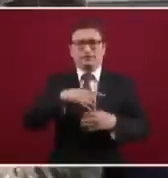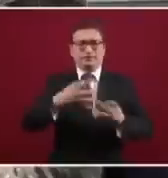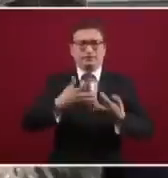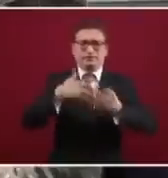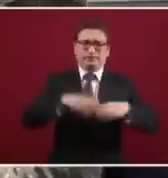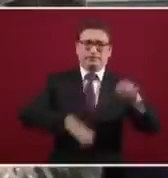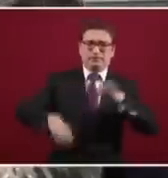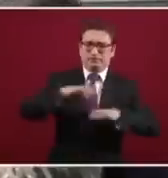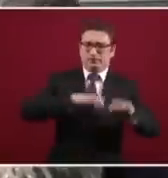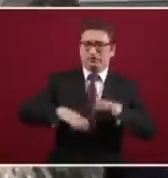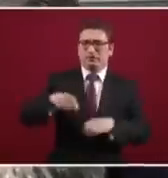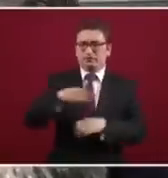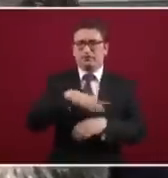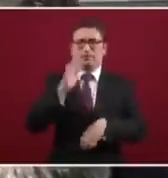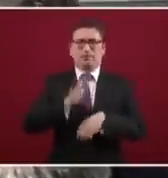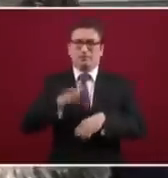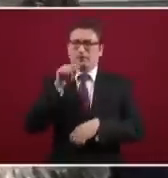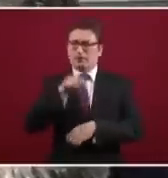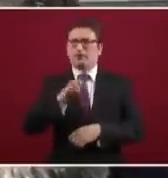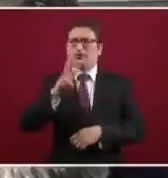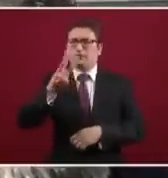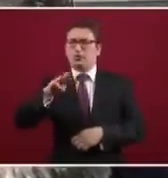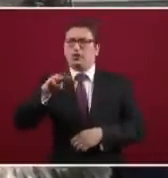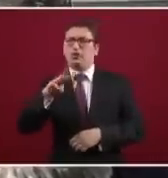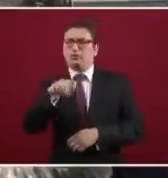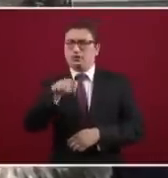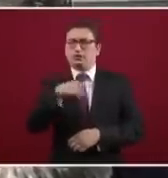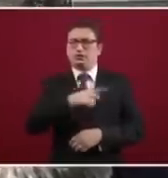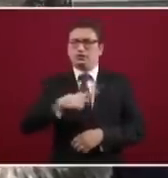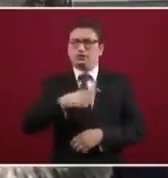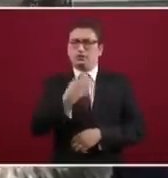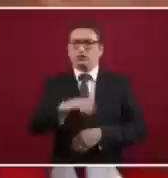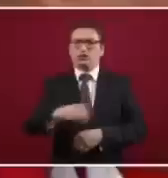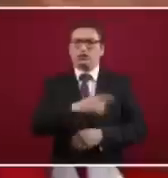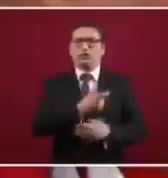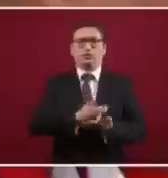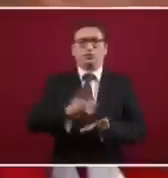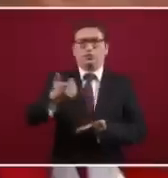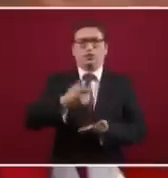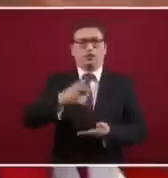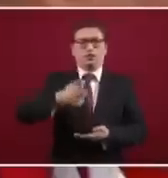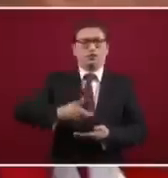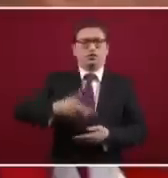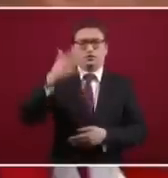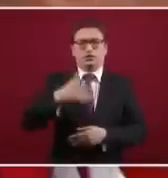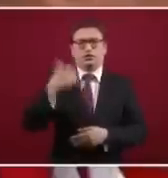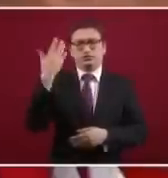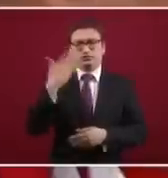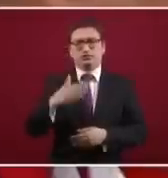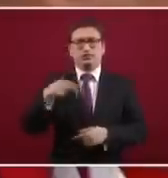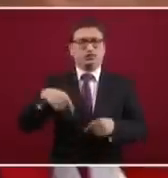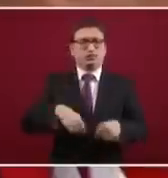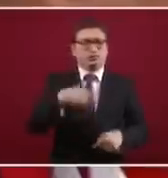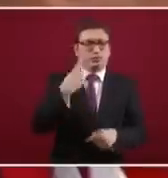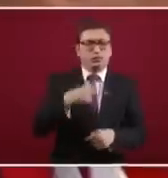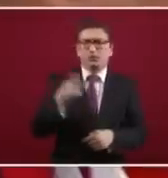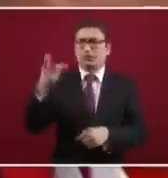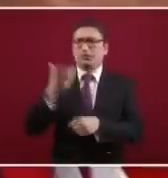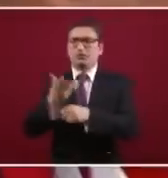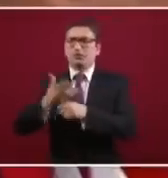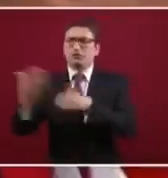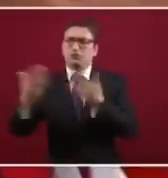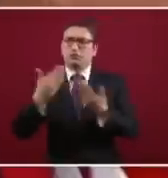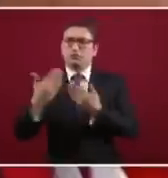presidente? Porque, sobre todo Walmart, que está obligada a pagar sueldos altísimos en relación con lo que se paga aquí en México, en Estados